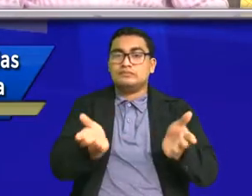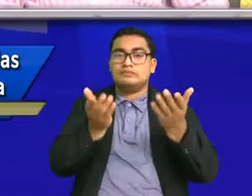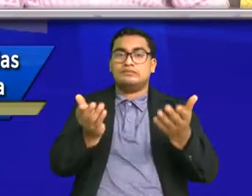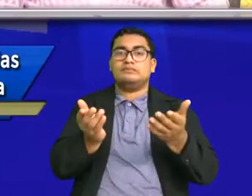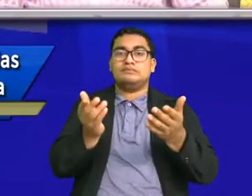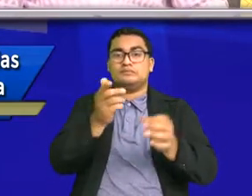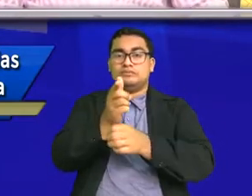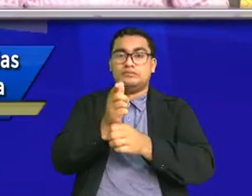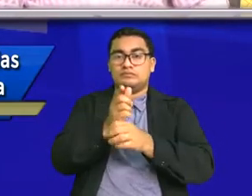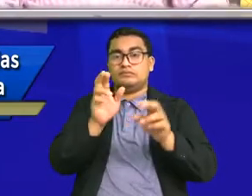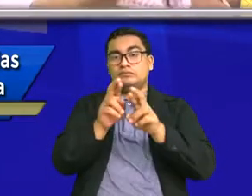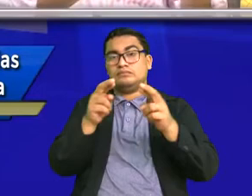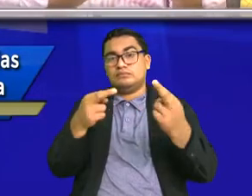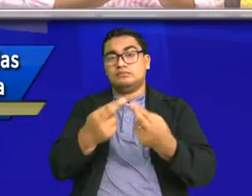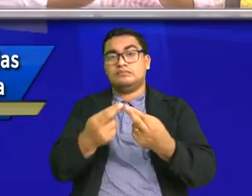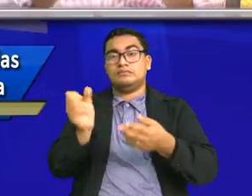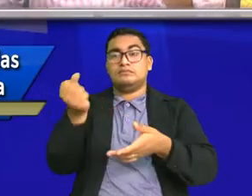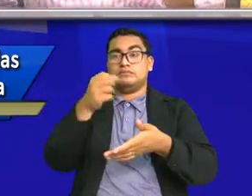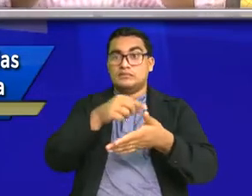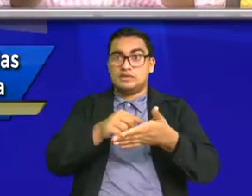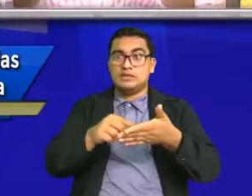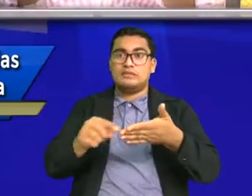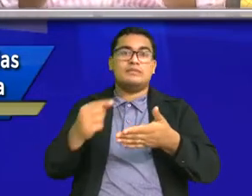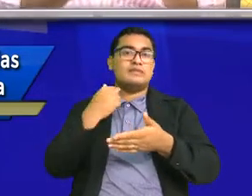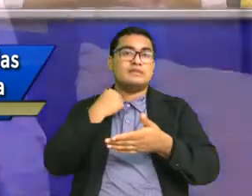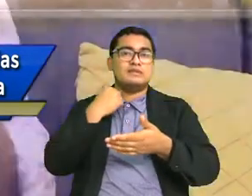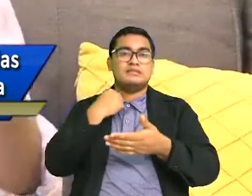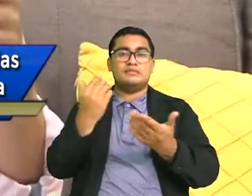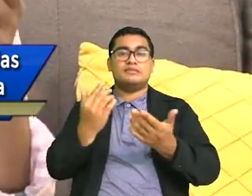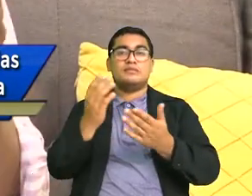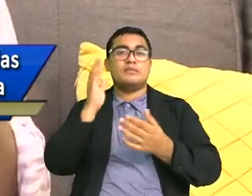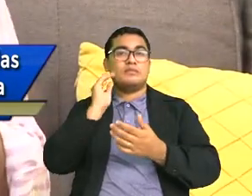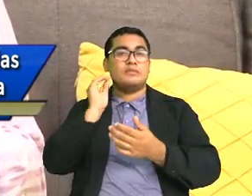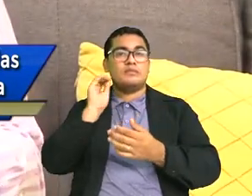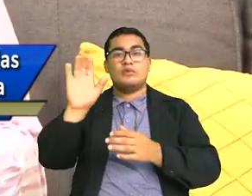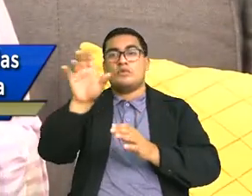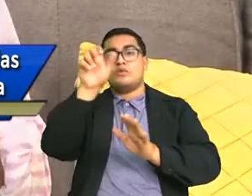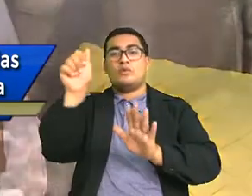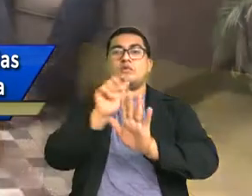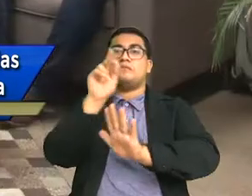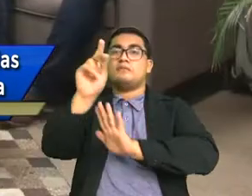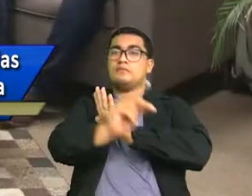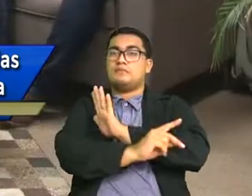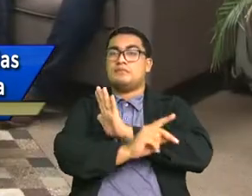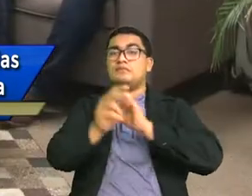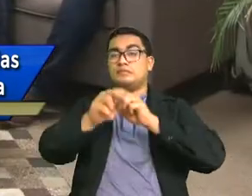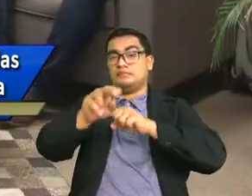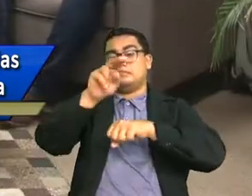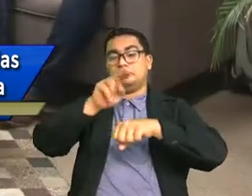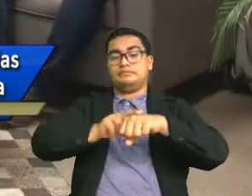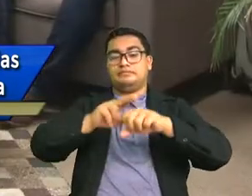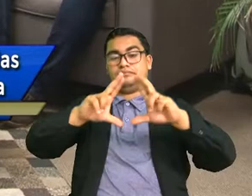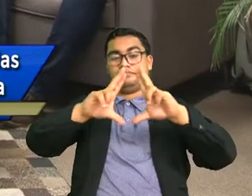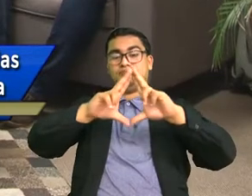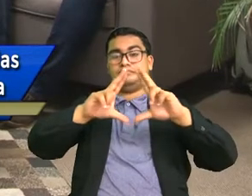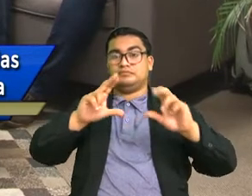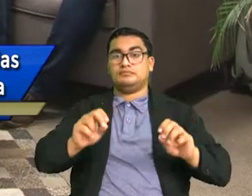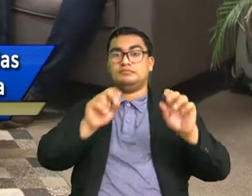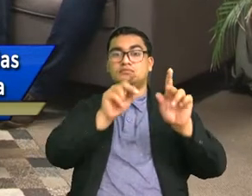semanal virtual con expertos este internacional y también nacionales y de igual manera expertos productores